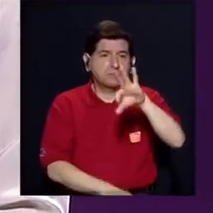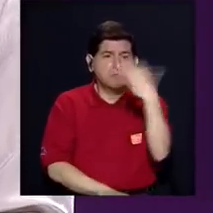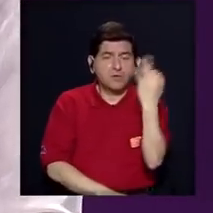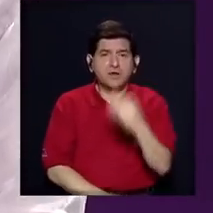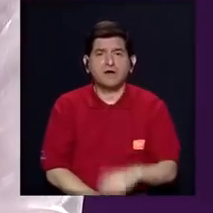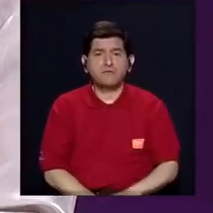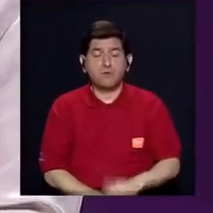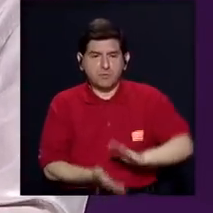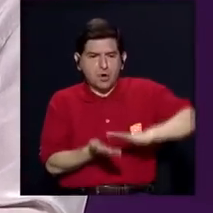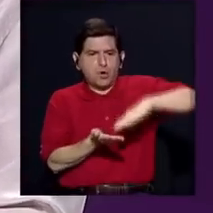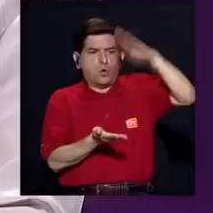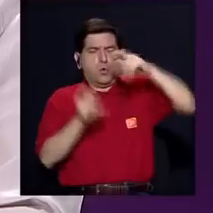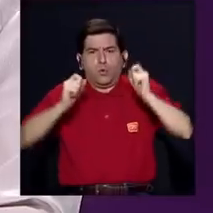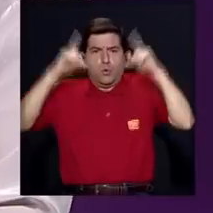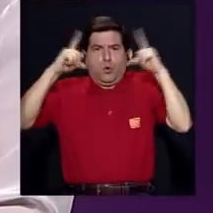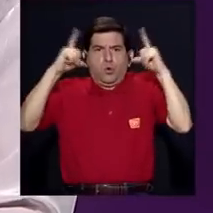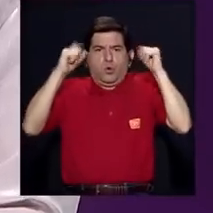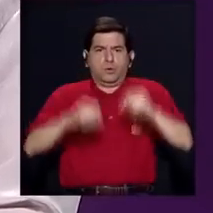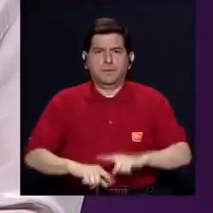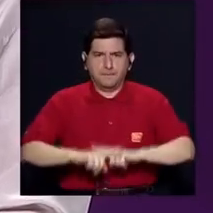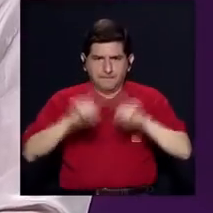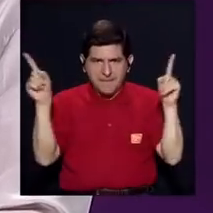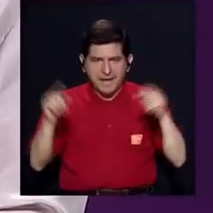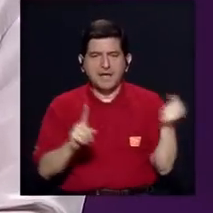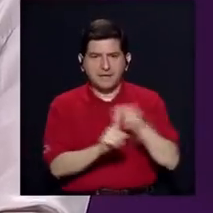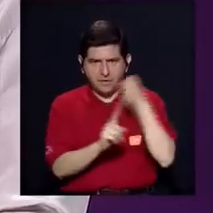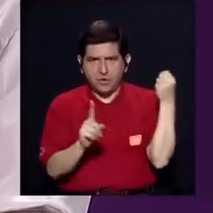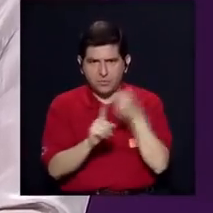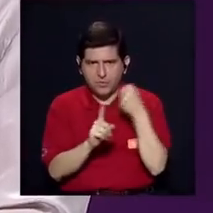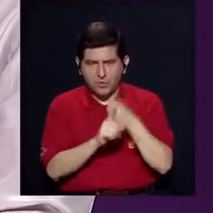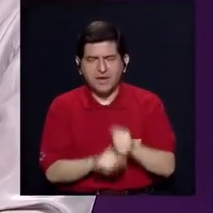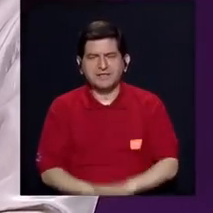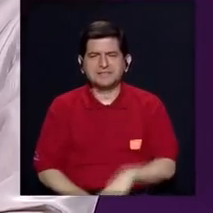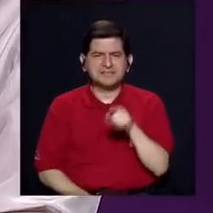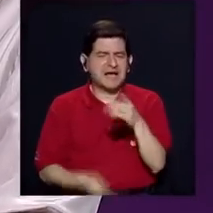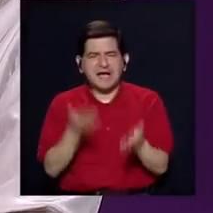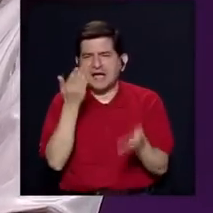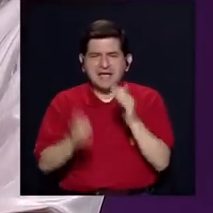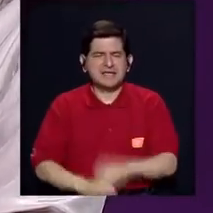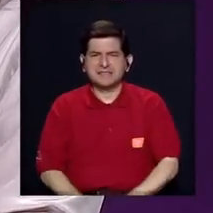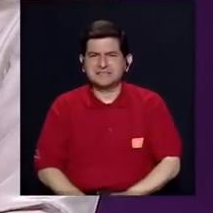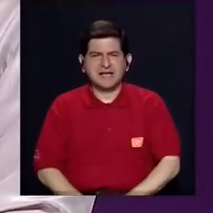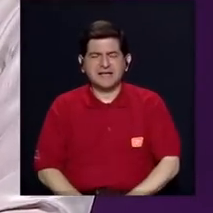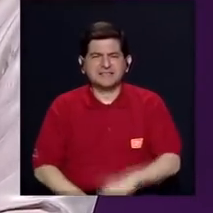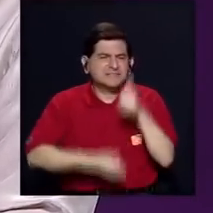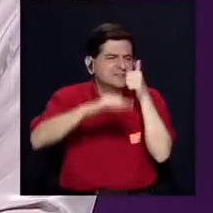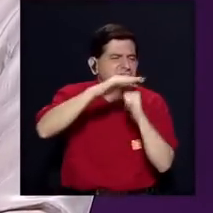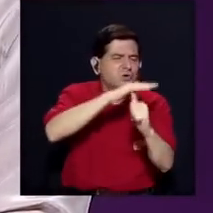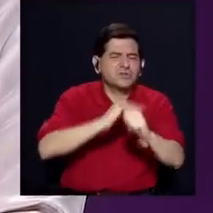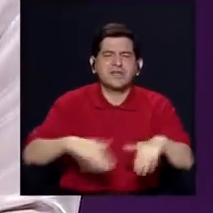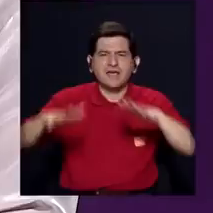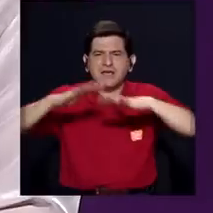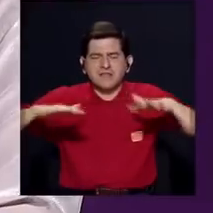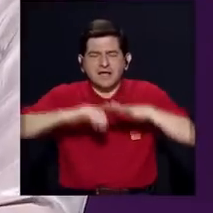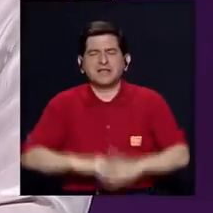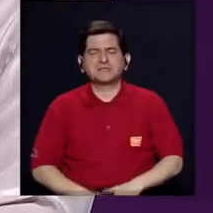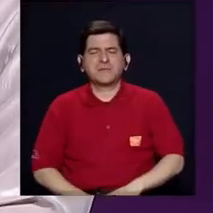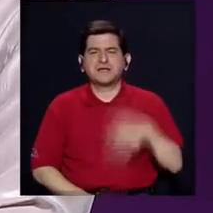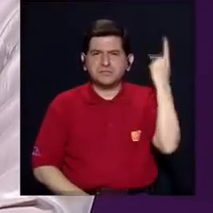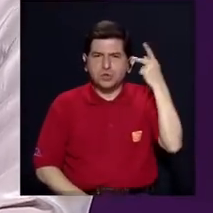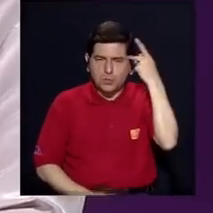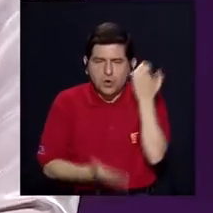manera ha disparado las alarmas pero hay una violencia sorda en el terreno político en el terreno económico